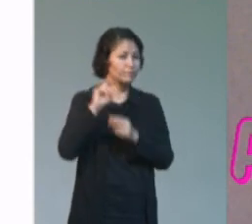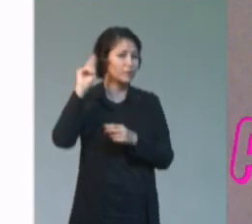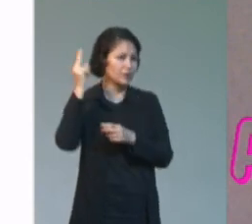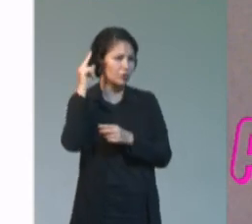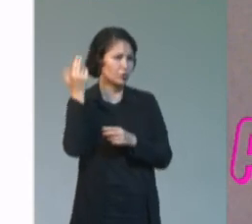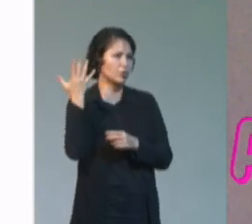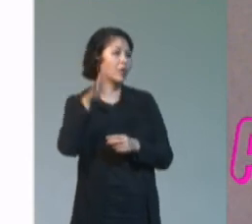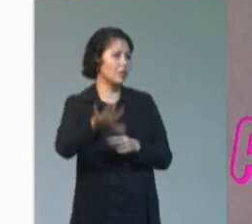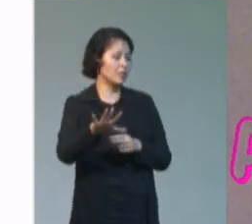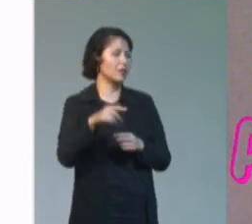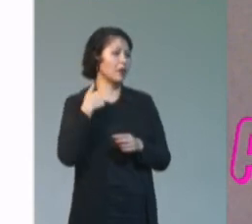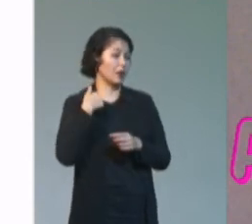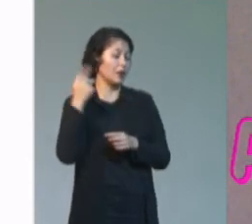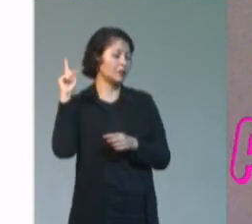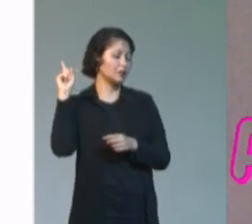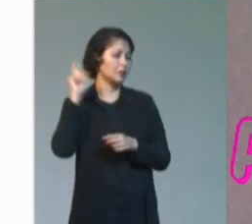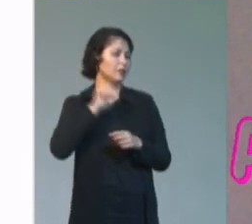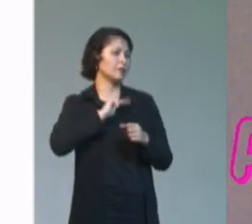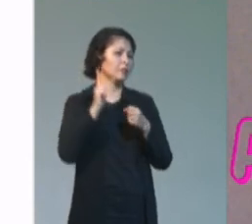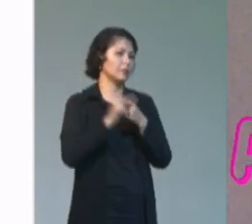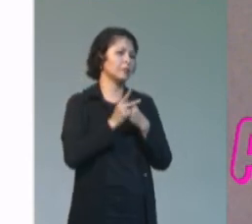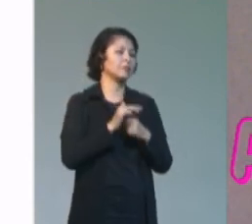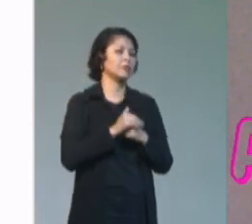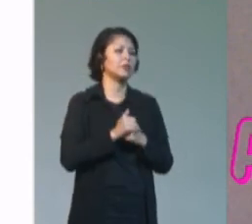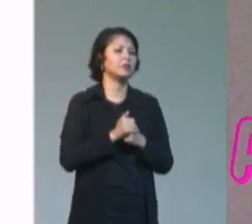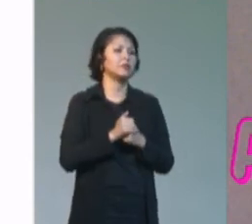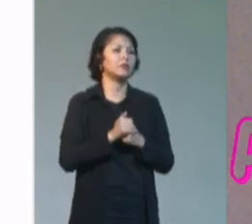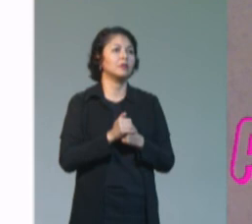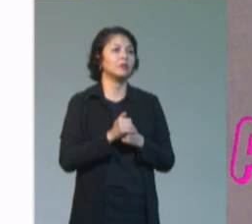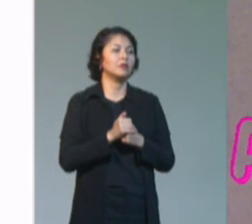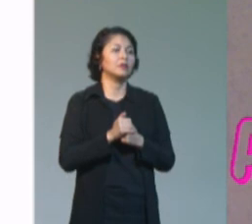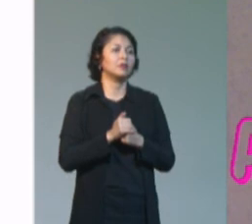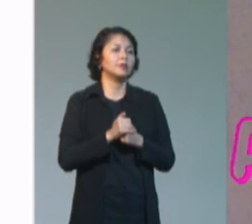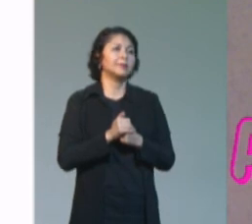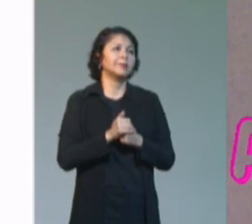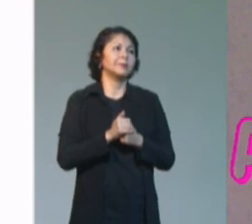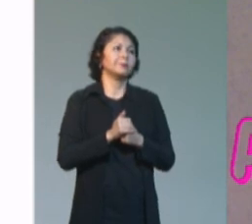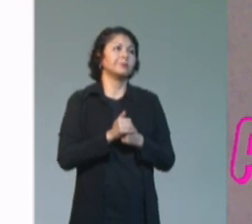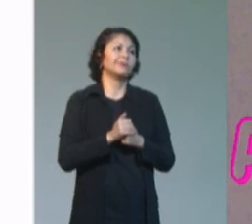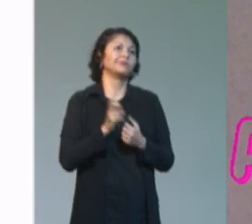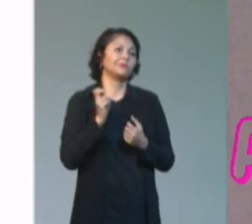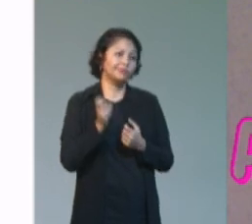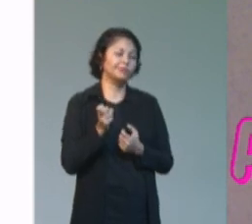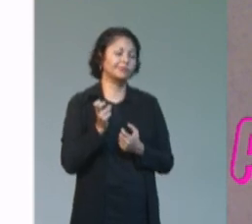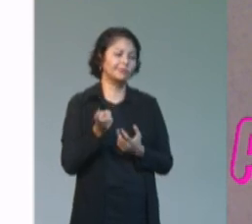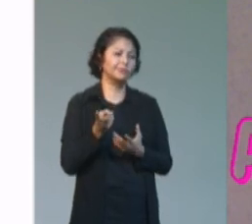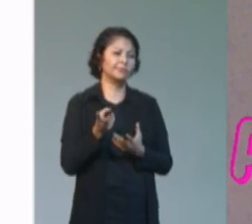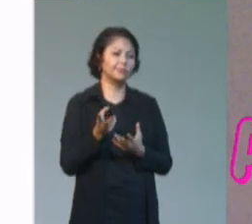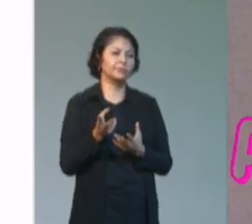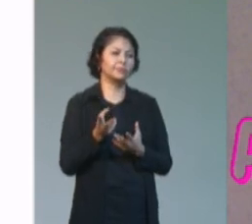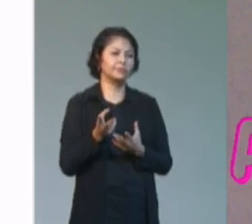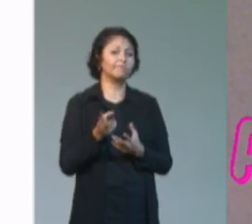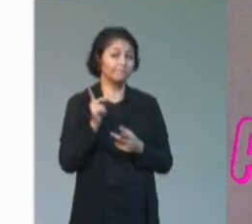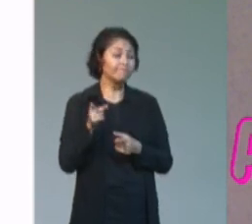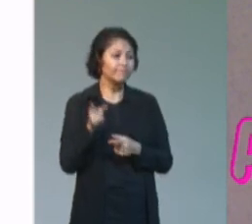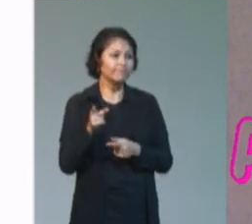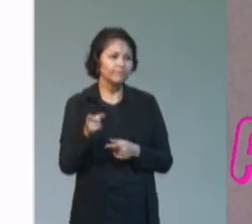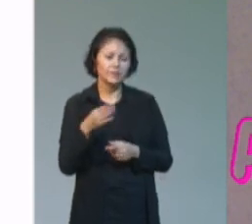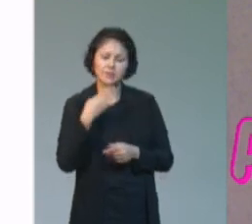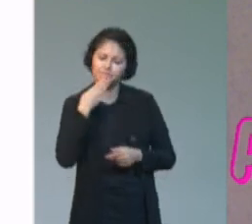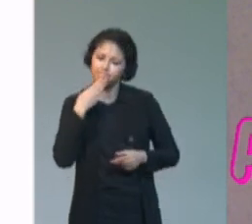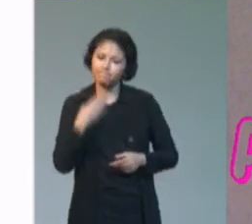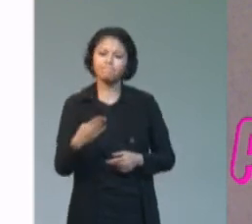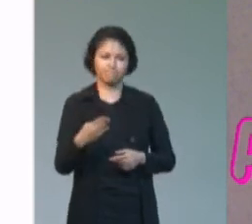públicas de mi comunidad autónoma andaluza y como bueno pues se estaban dando verdaderamente resultados